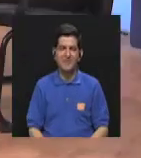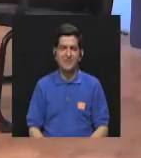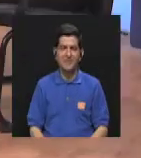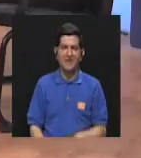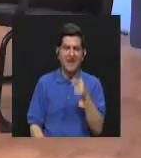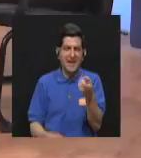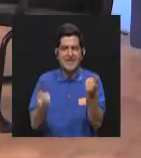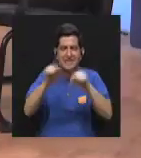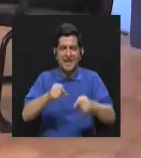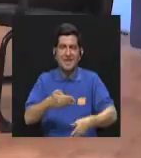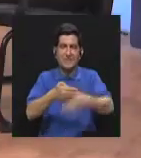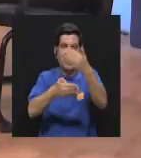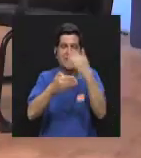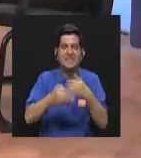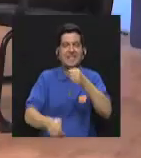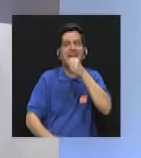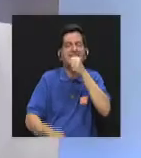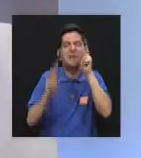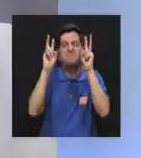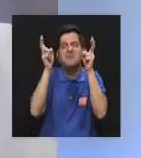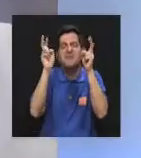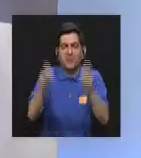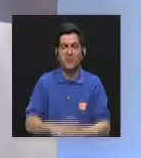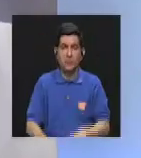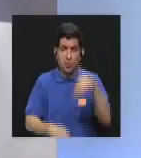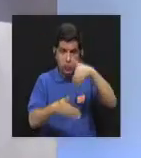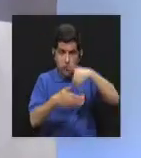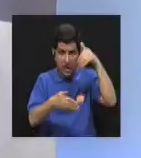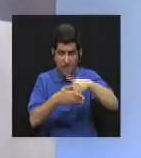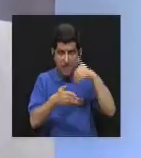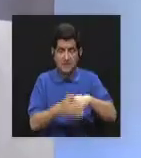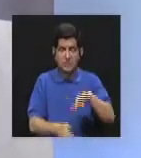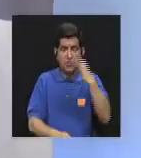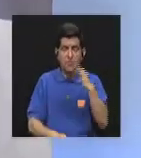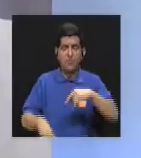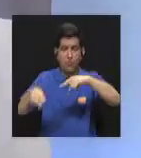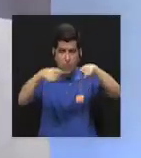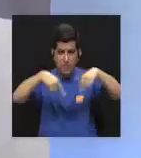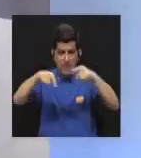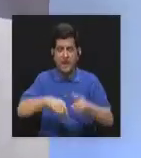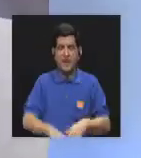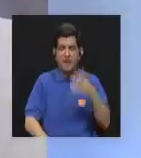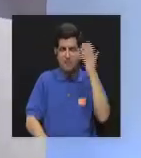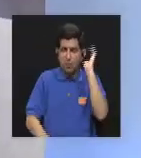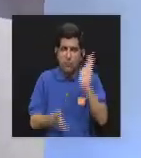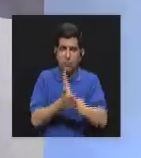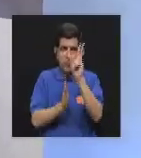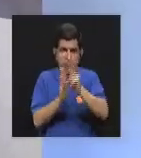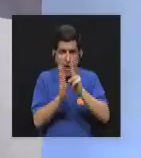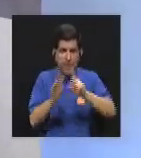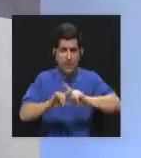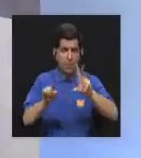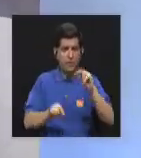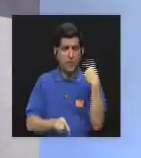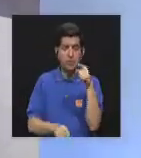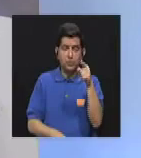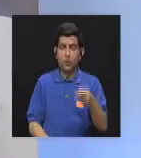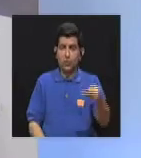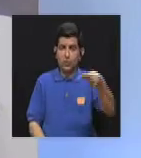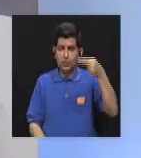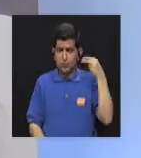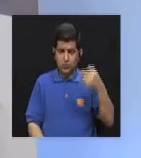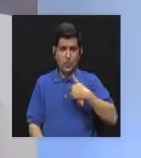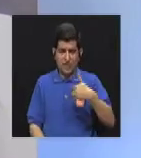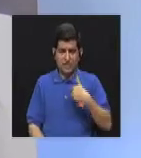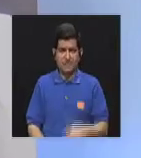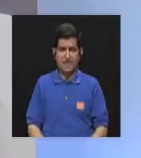como un detrás de micrófonos, porque lo que anda registrando es cómo se grabó este radiodocumental. Claro. Pero no solo entonces cuenta esa historia de